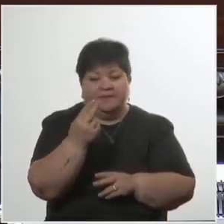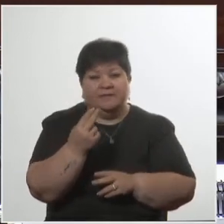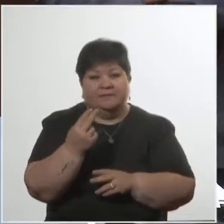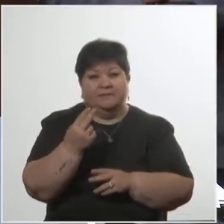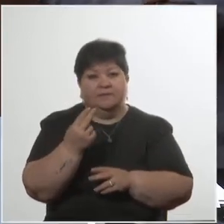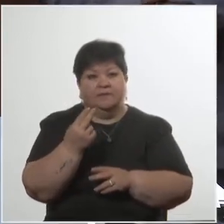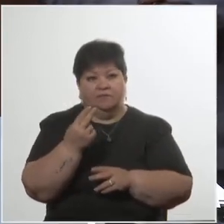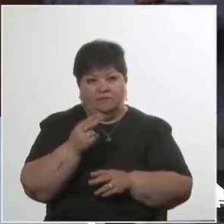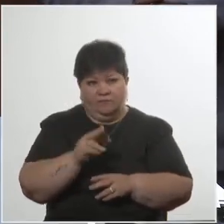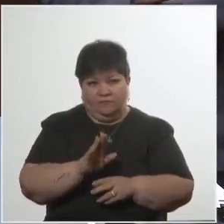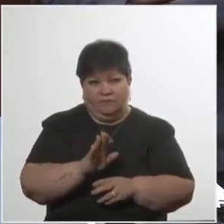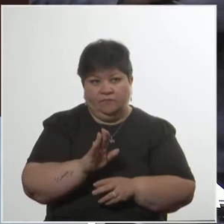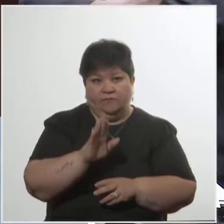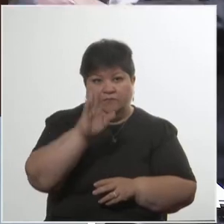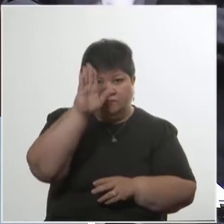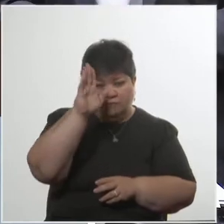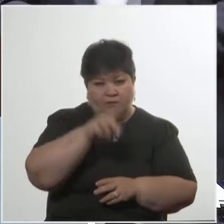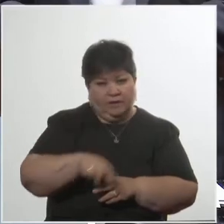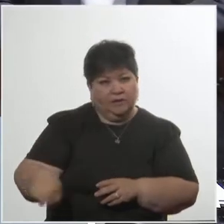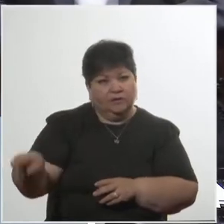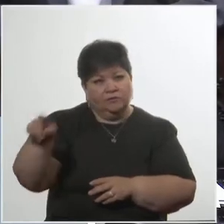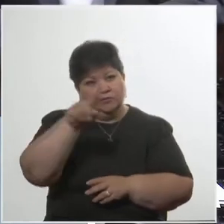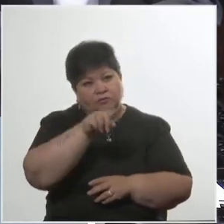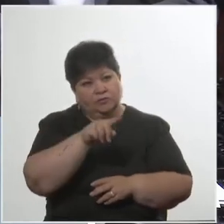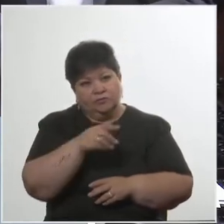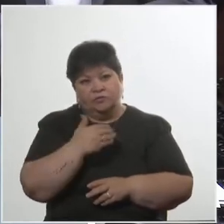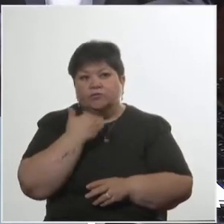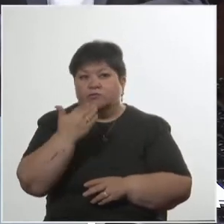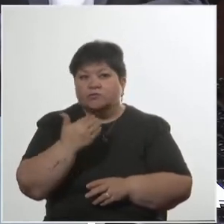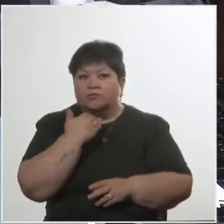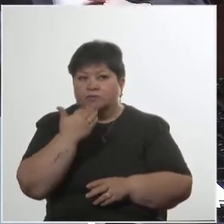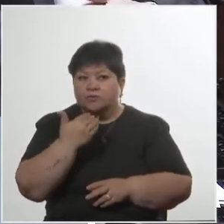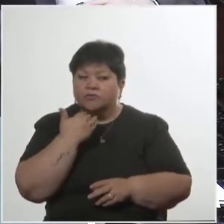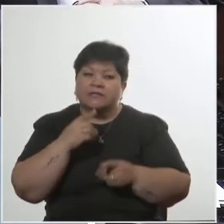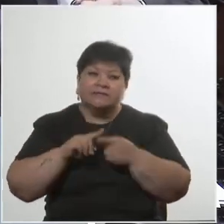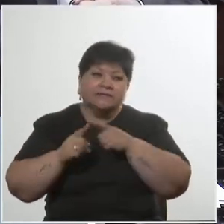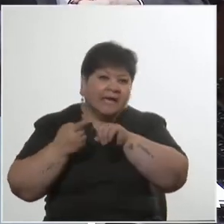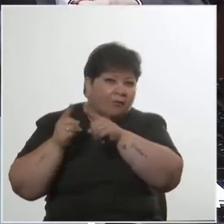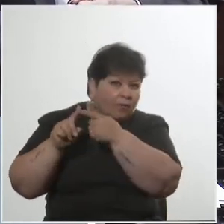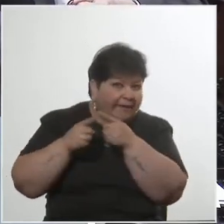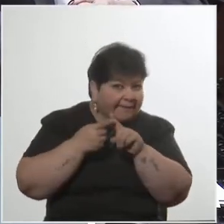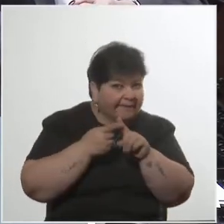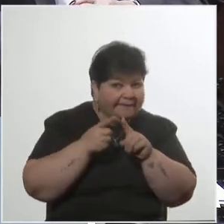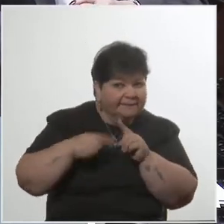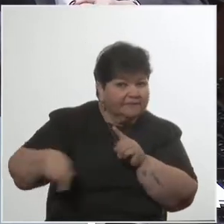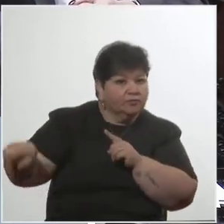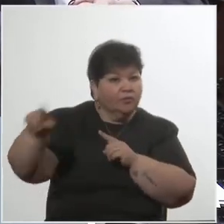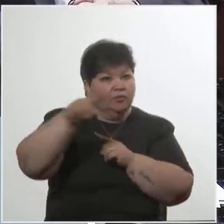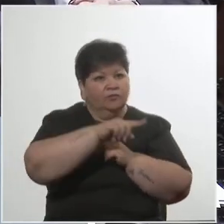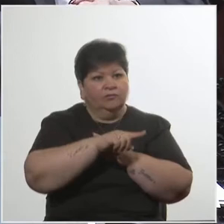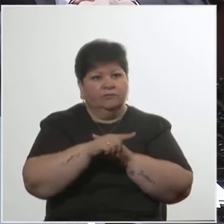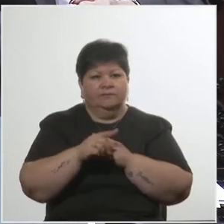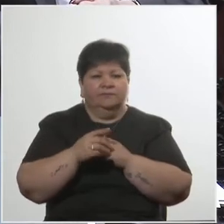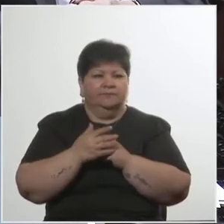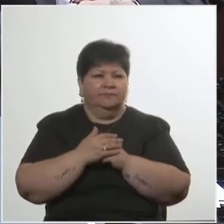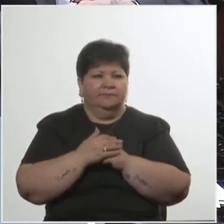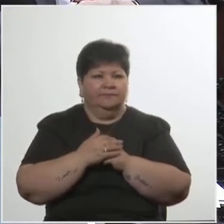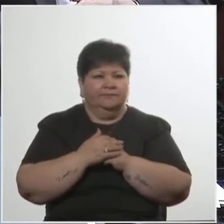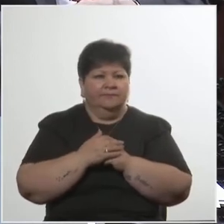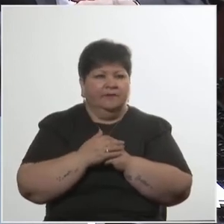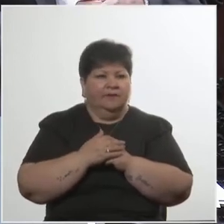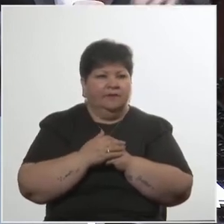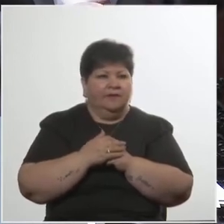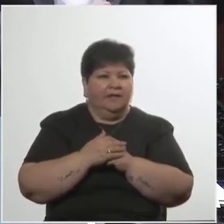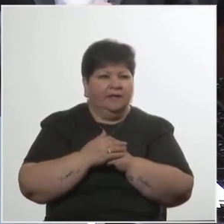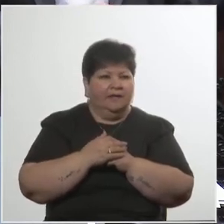a someter a la consideración porque no sé si eso fue acordado entre todos entonces